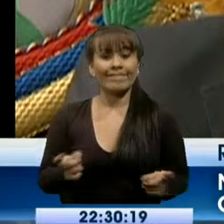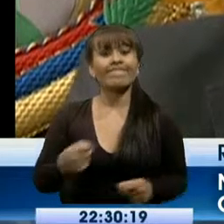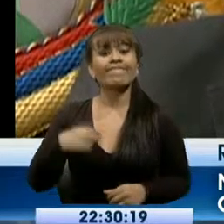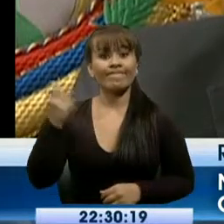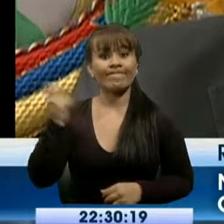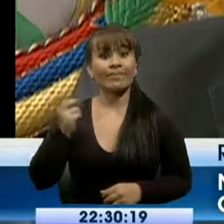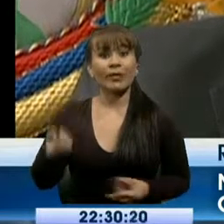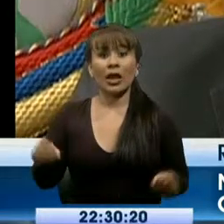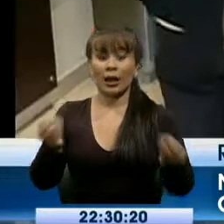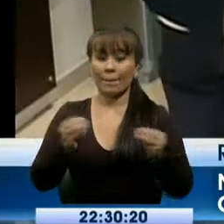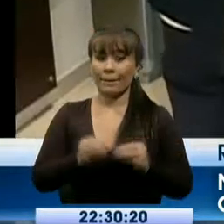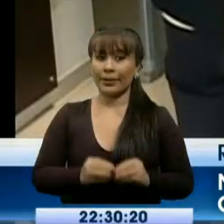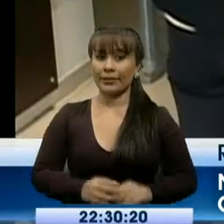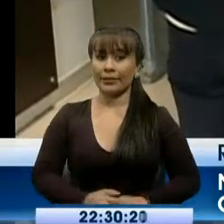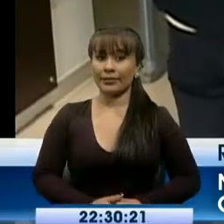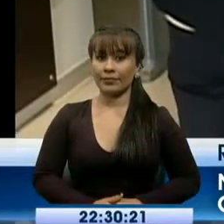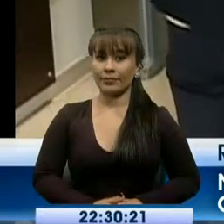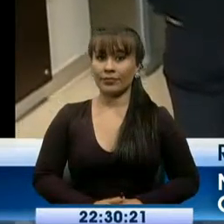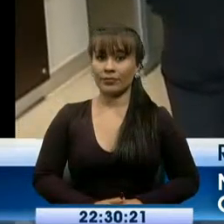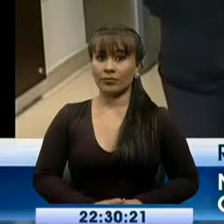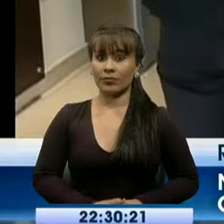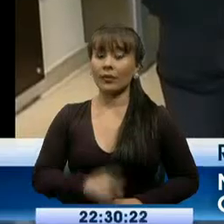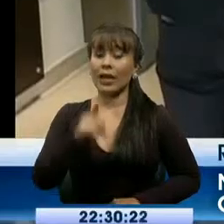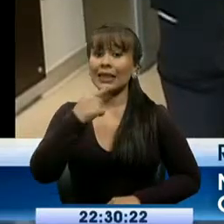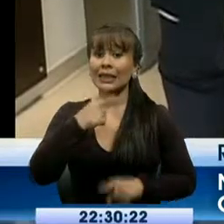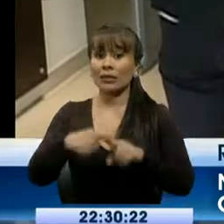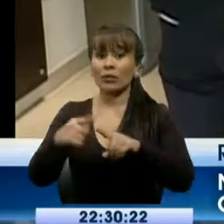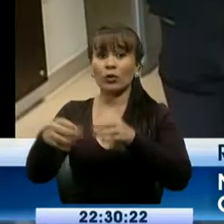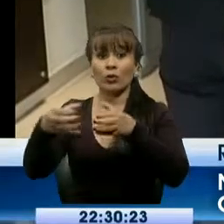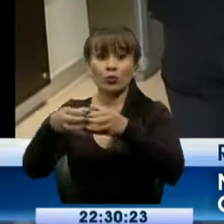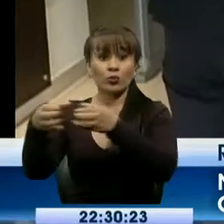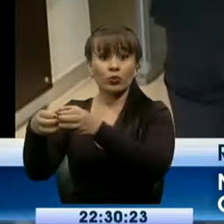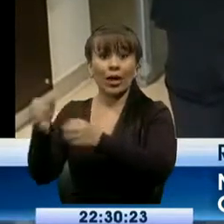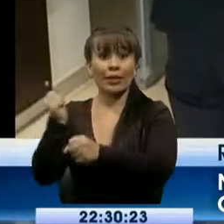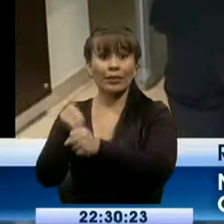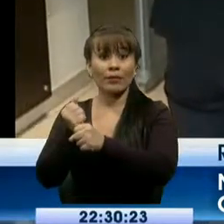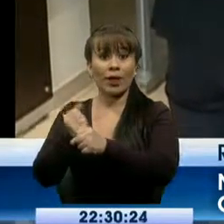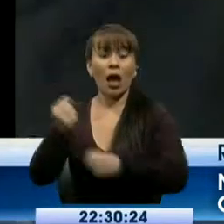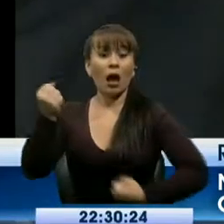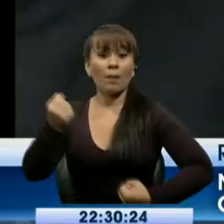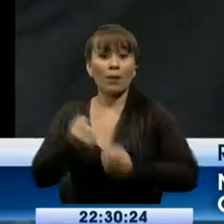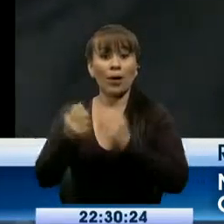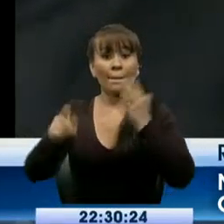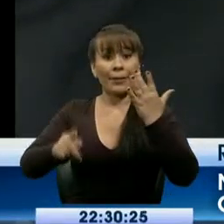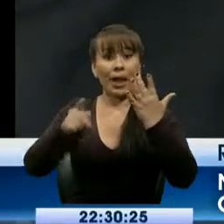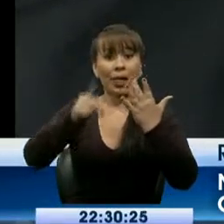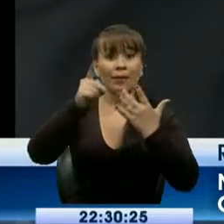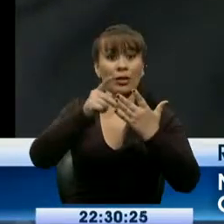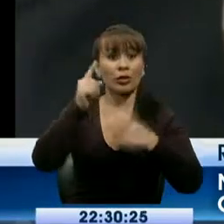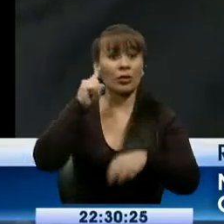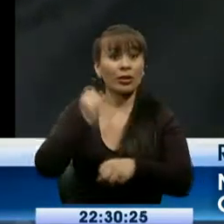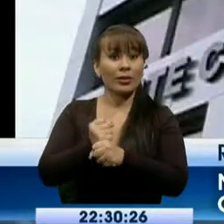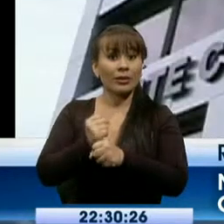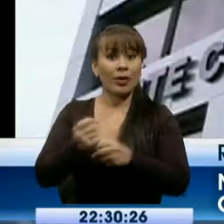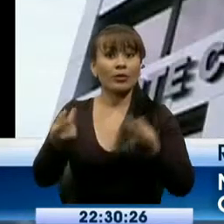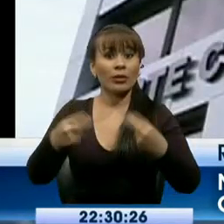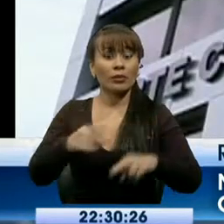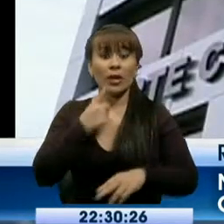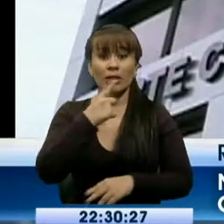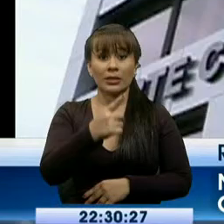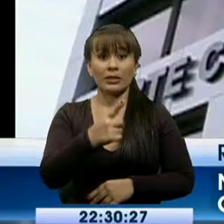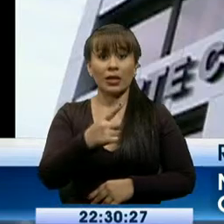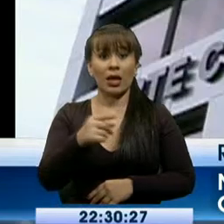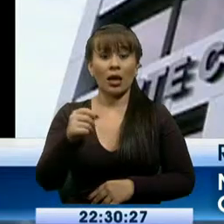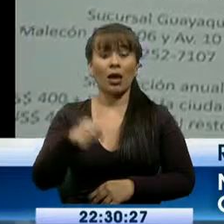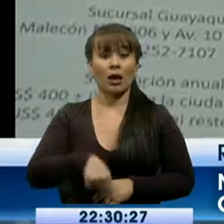solicitar al Ministerio Rector. Organizaciones laborales agrupadas en el FUD y el Parlamento Laboral, que era cercano al gobierno, han anunciado